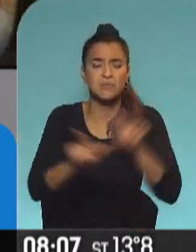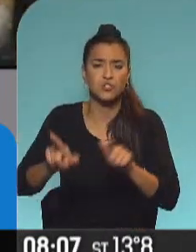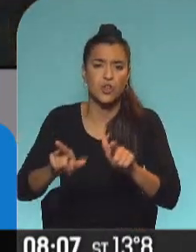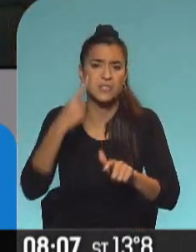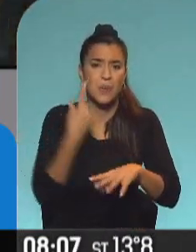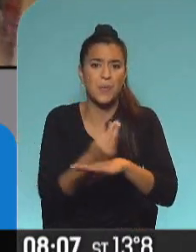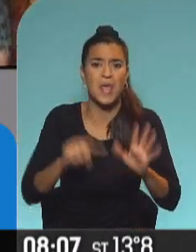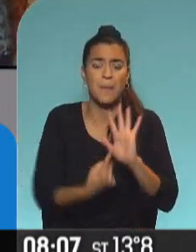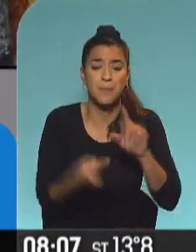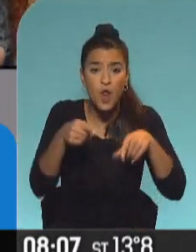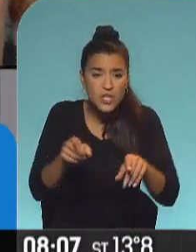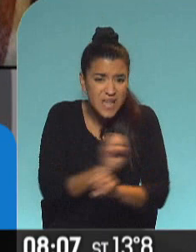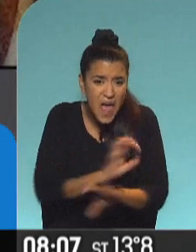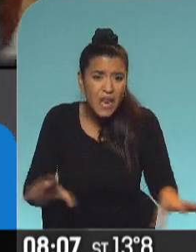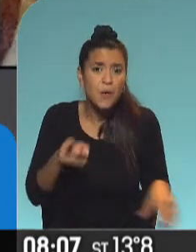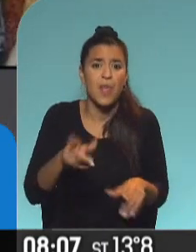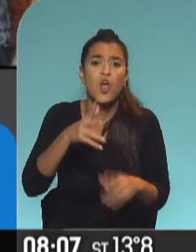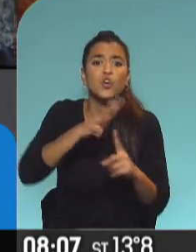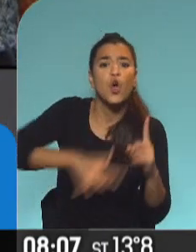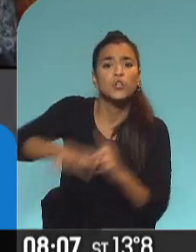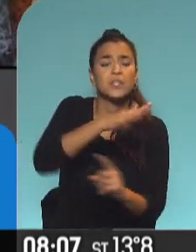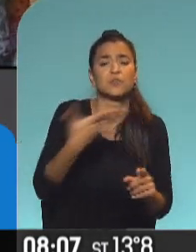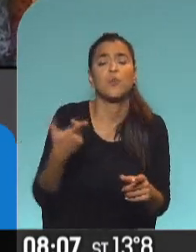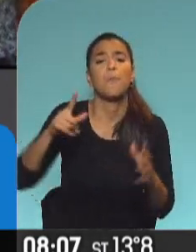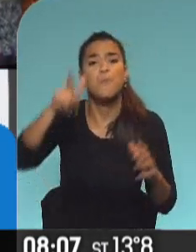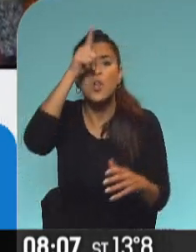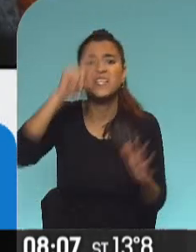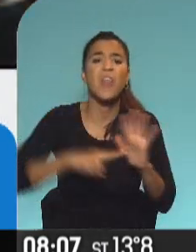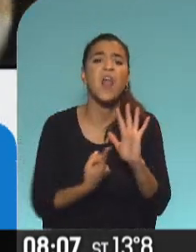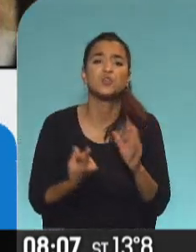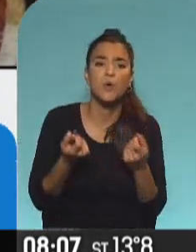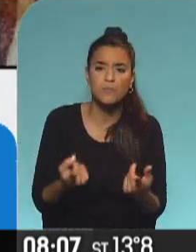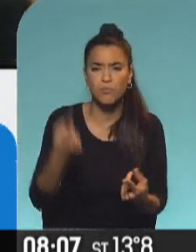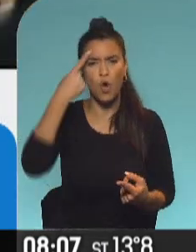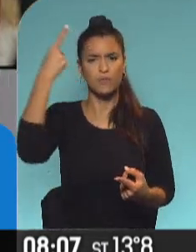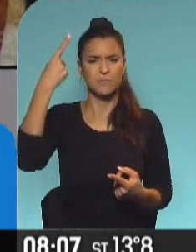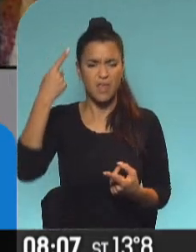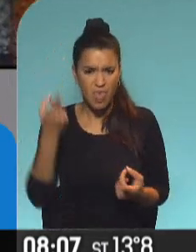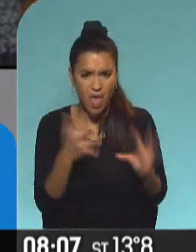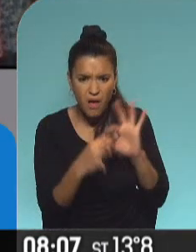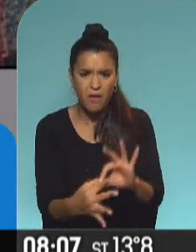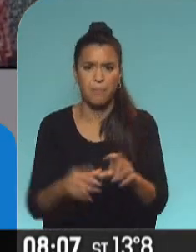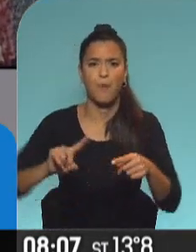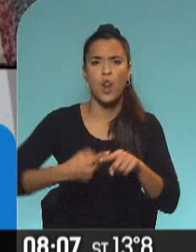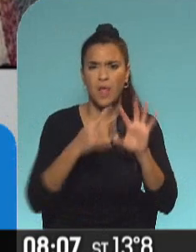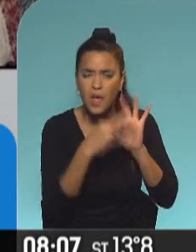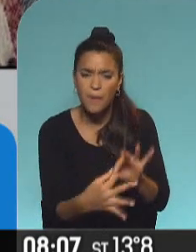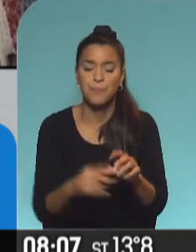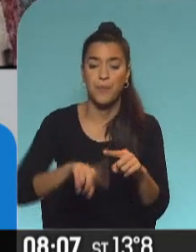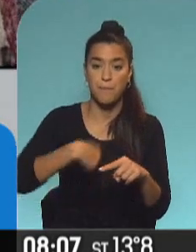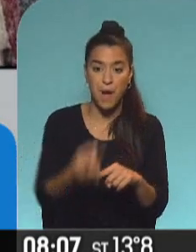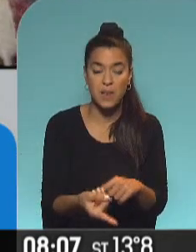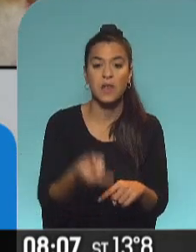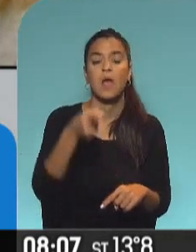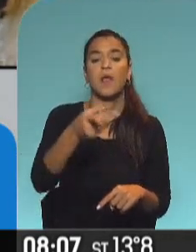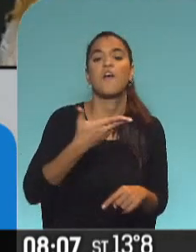Lo que es increíble es que en ese contexto se utilice la policía de la Ciudad de Buenos Aires con criterios ideológicos y con criterios partidarios. Mañana va Felipe de